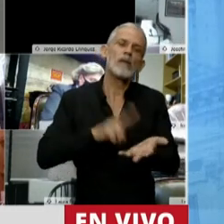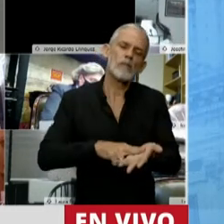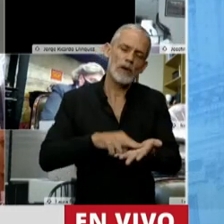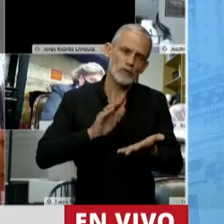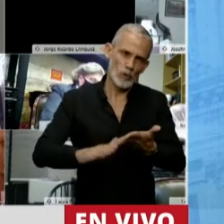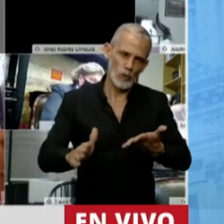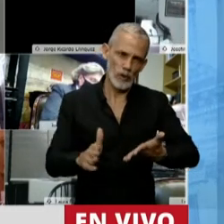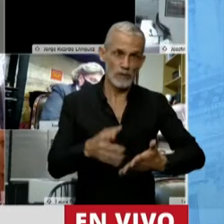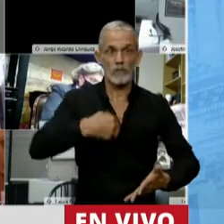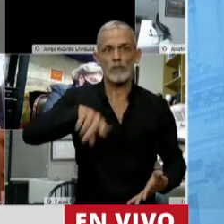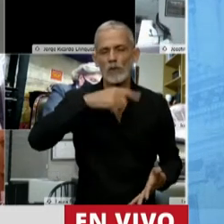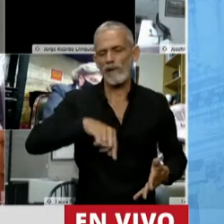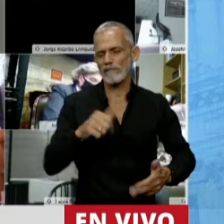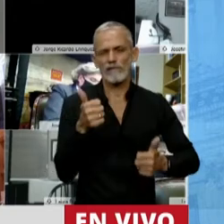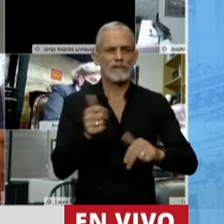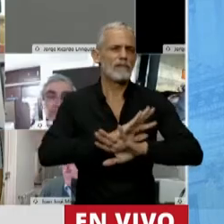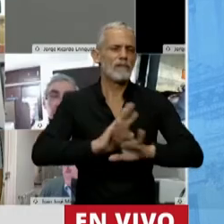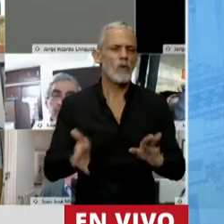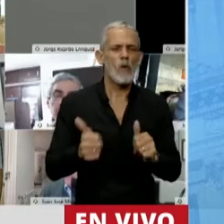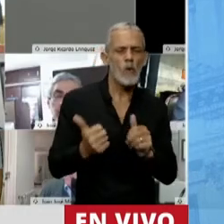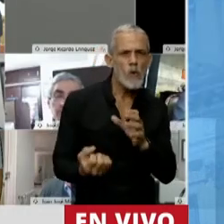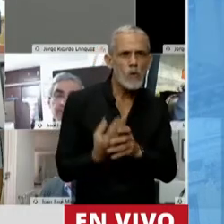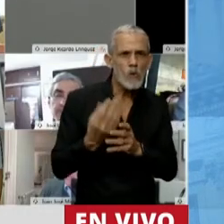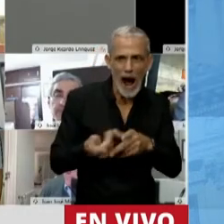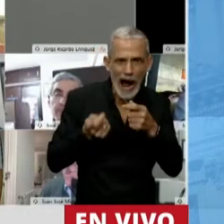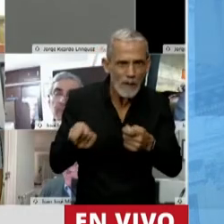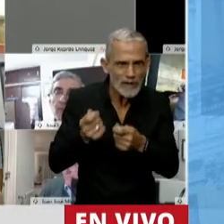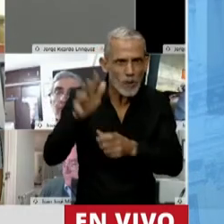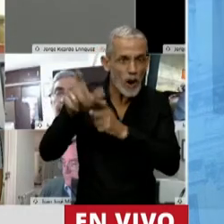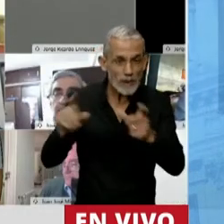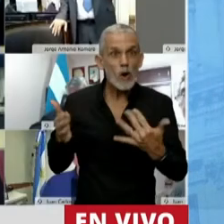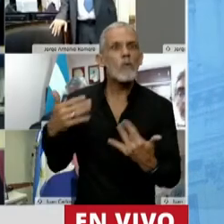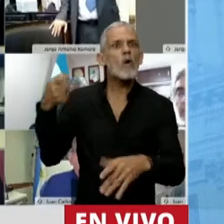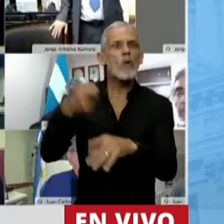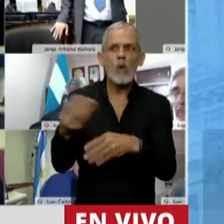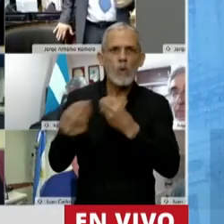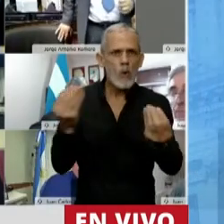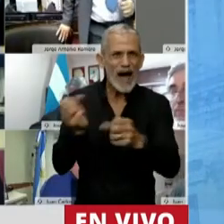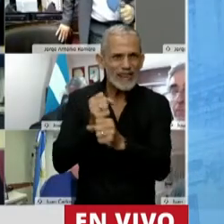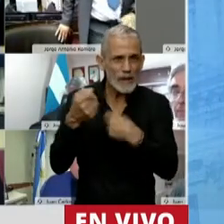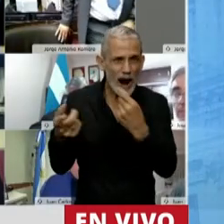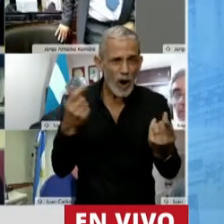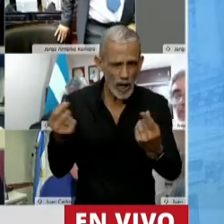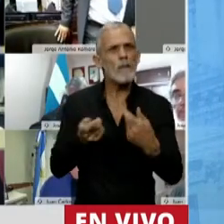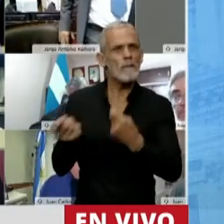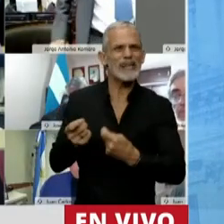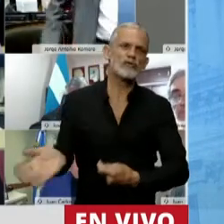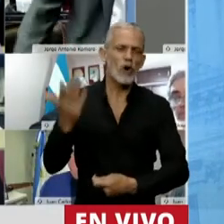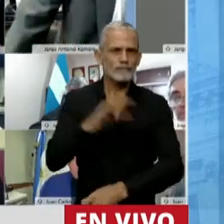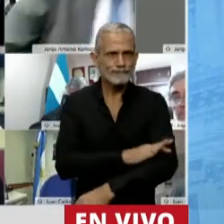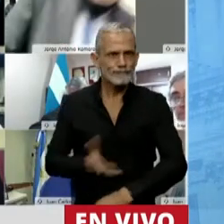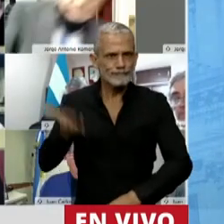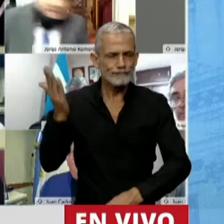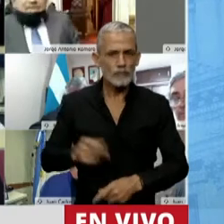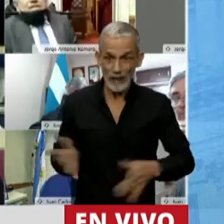impuesto, porque somos fantásticos. Presionemos a aquellos que pueden generar trabajo. ¿Cómo? En lugar